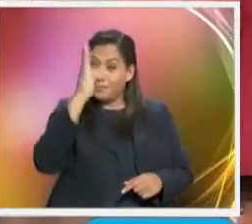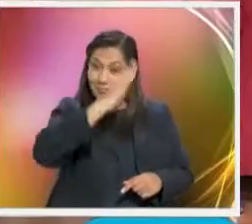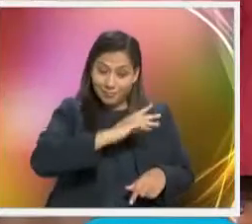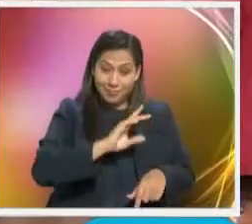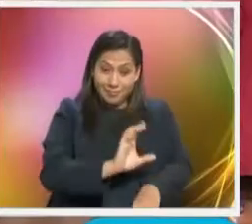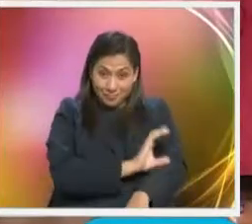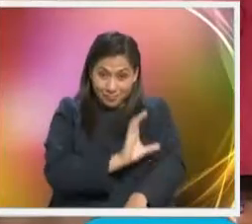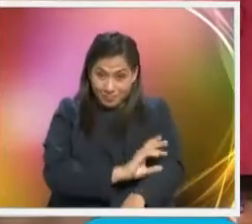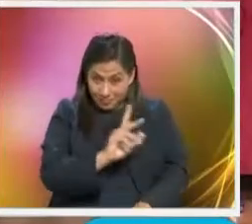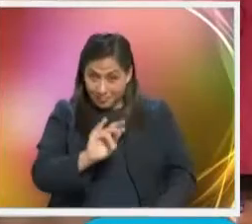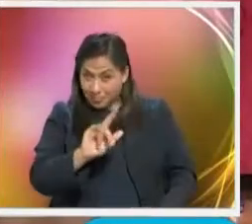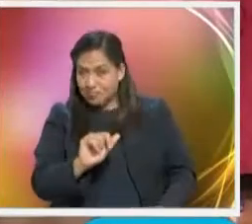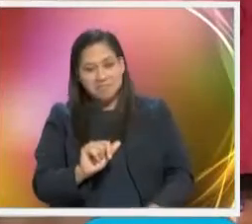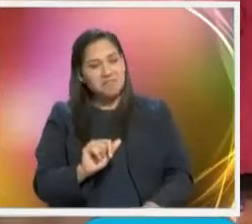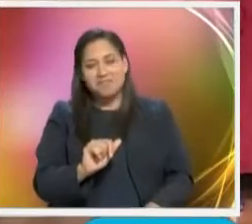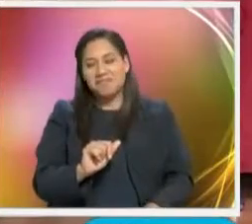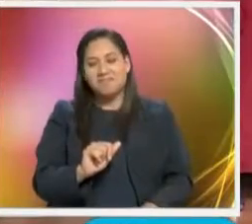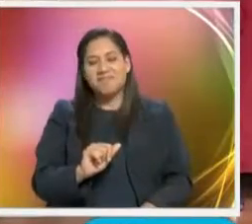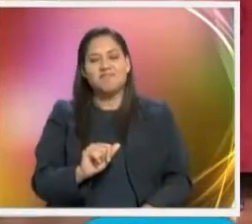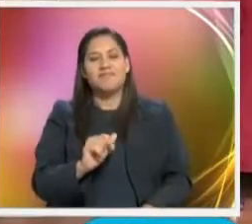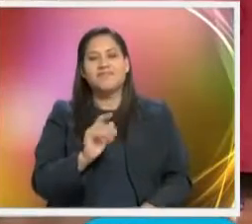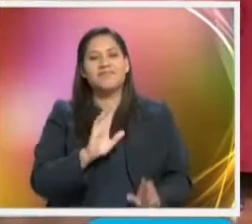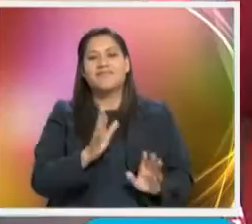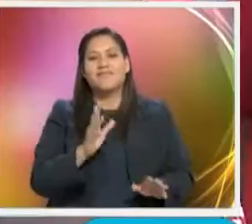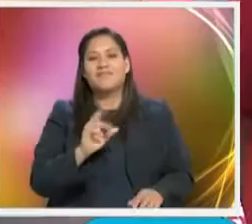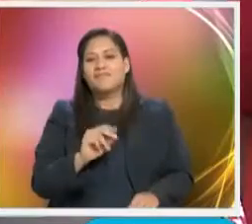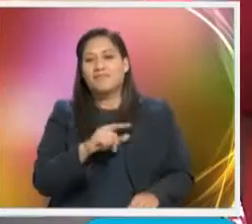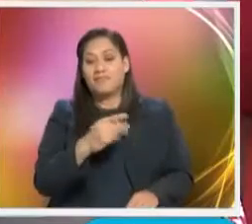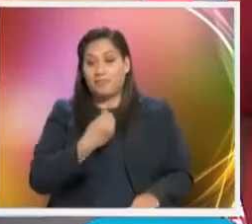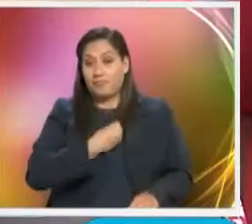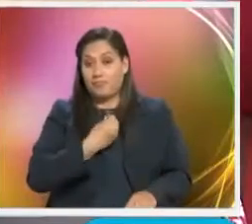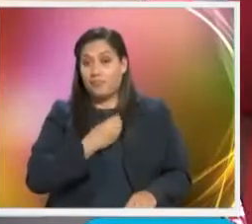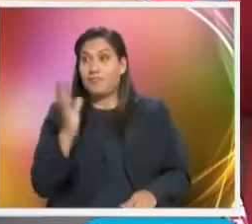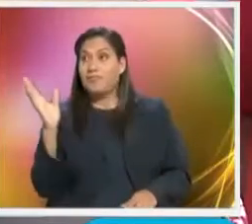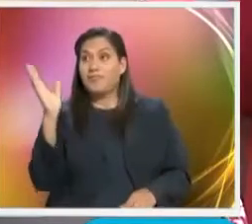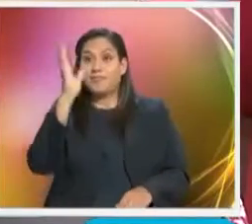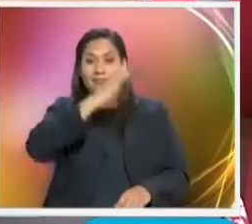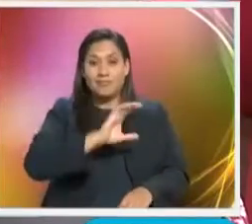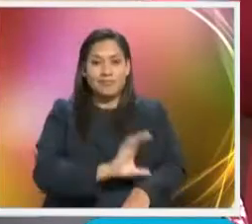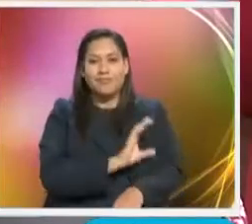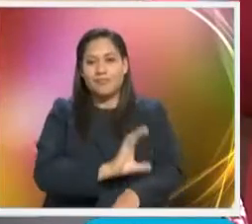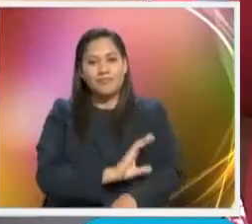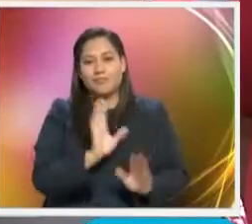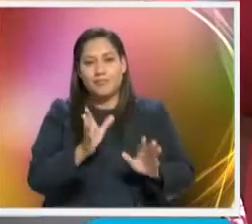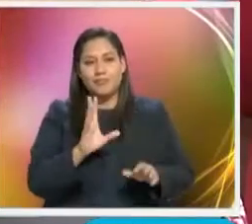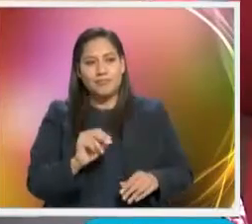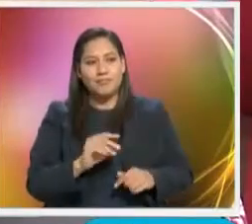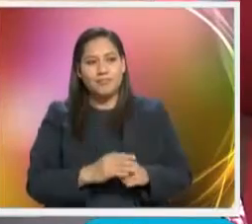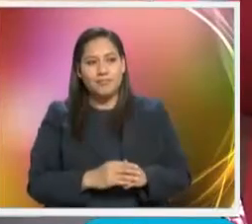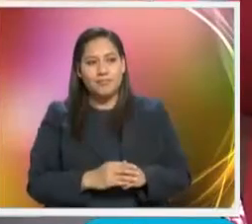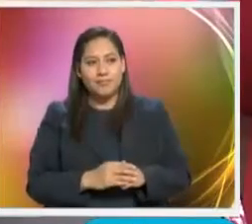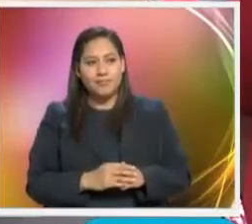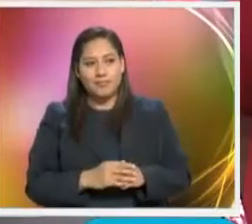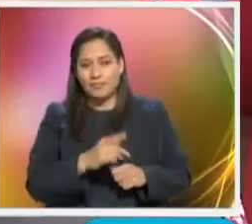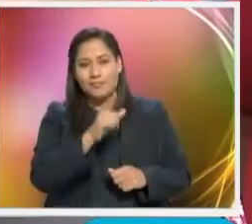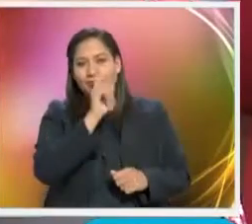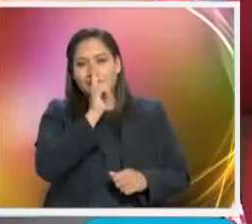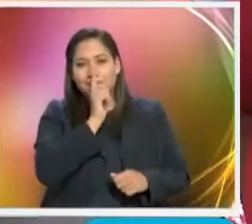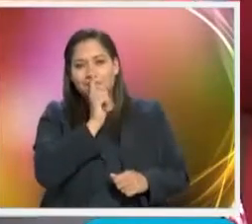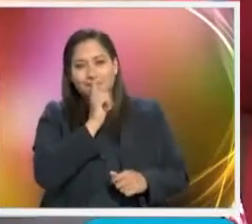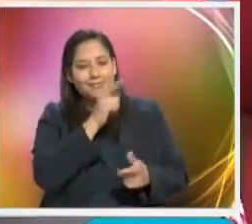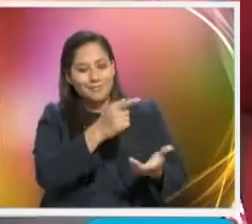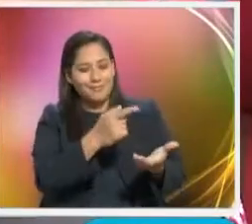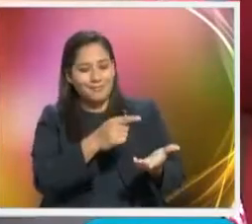nada. Para nada. Hace mucho que no, es como un... Eso ya no se ve. No, es un unicornio azul. Esto es como un mito lo que tú nos